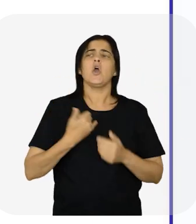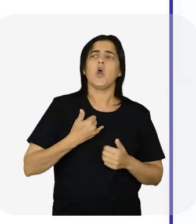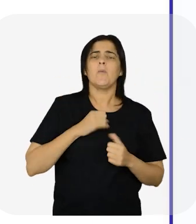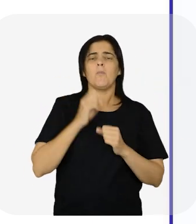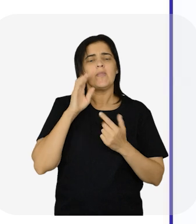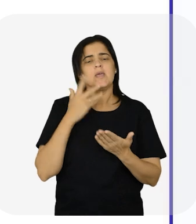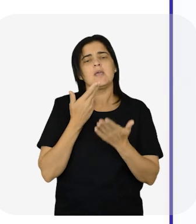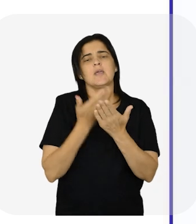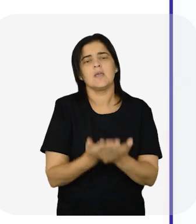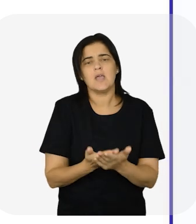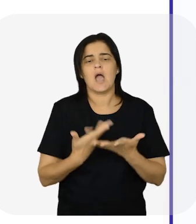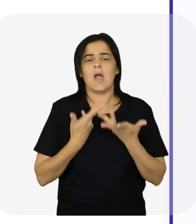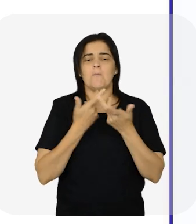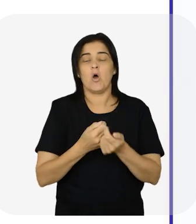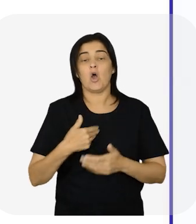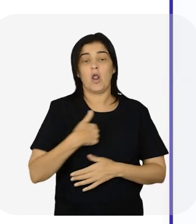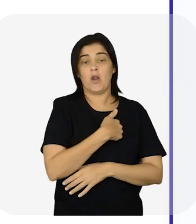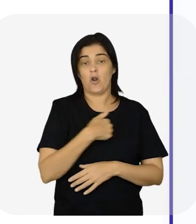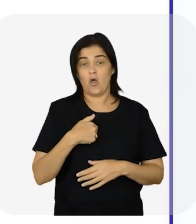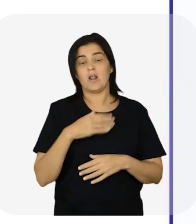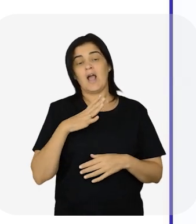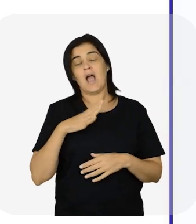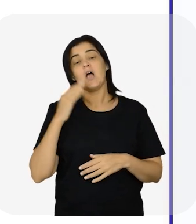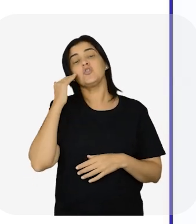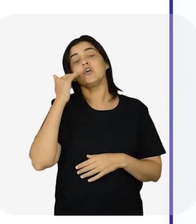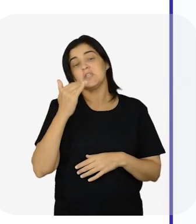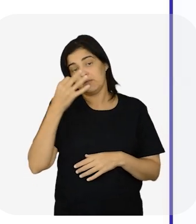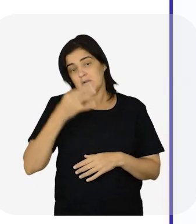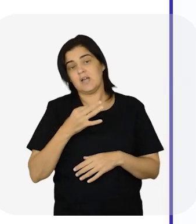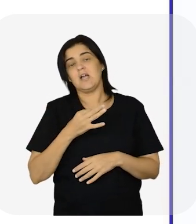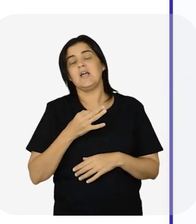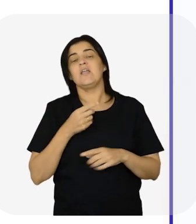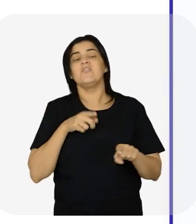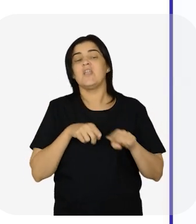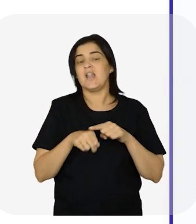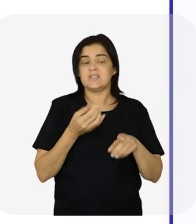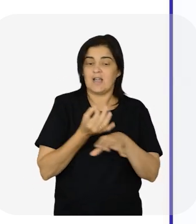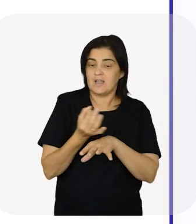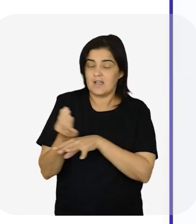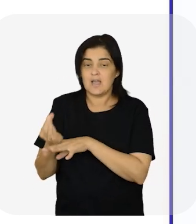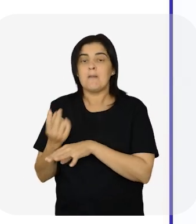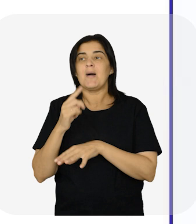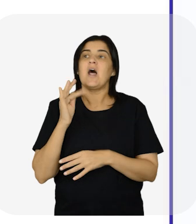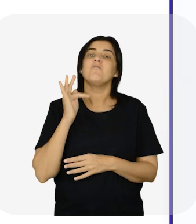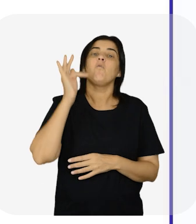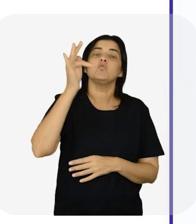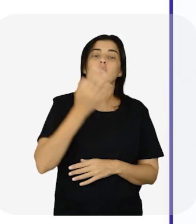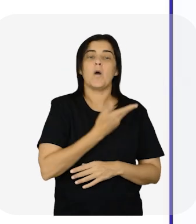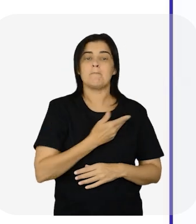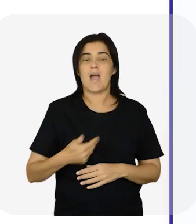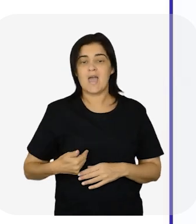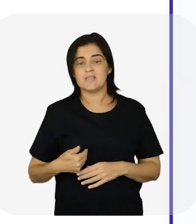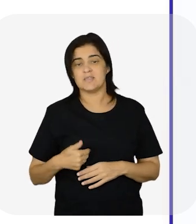aportar también desde nuestro rol, que es docencia indirecta, a la formación de los futuros